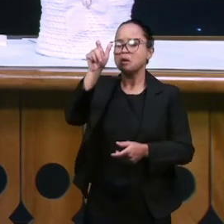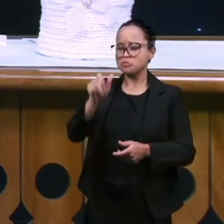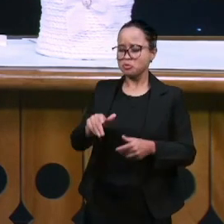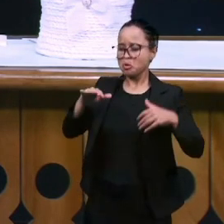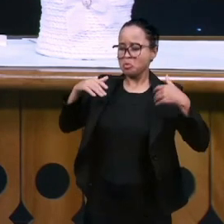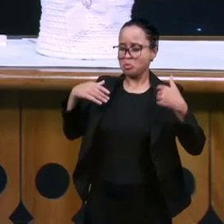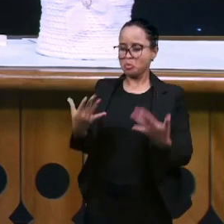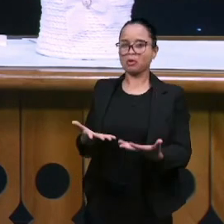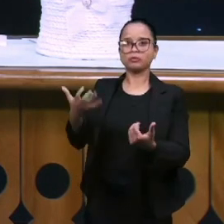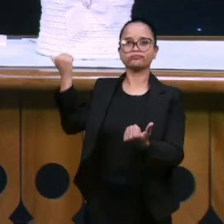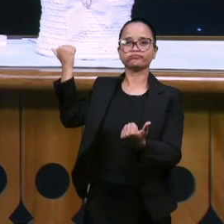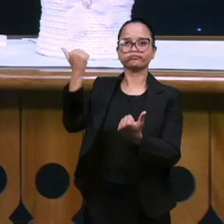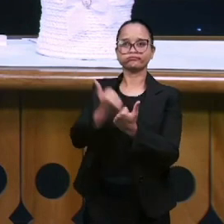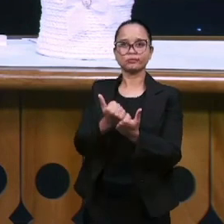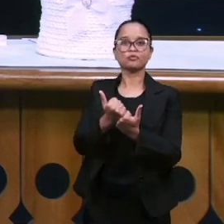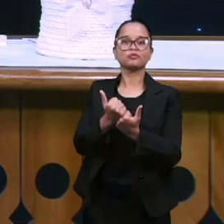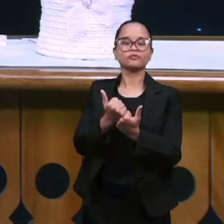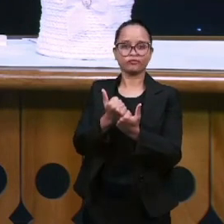Moisés?